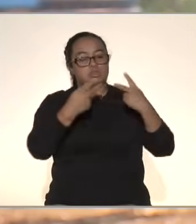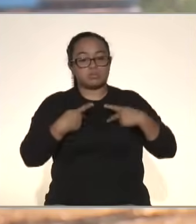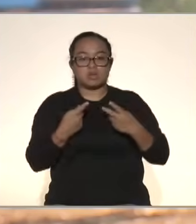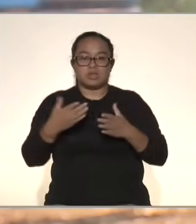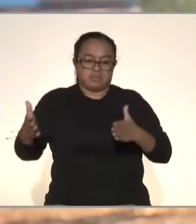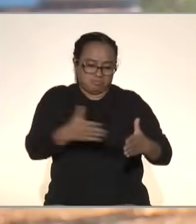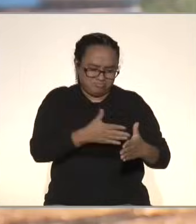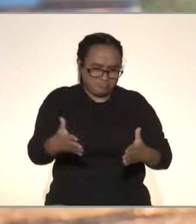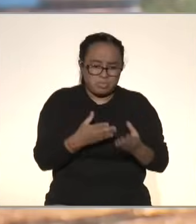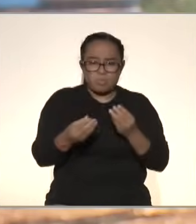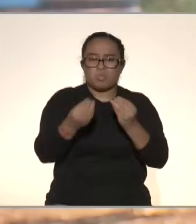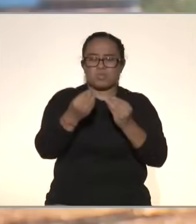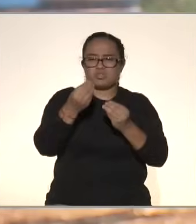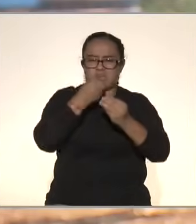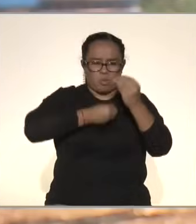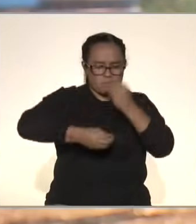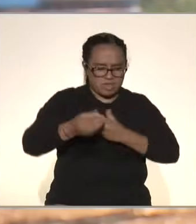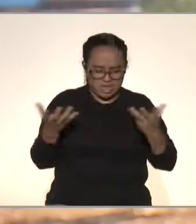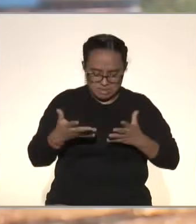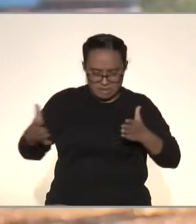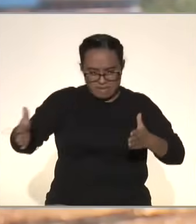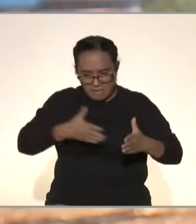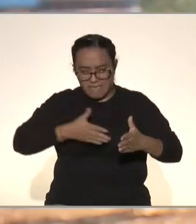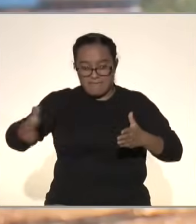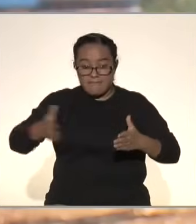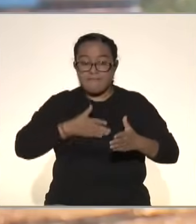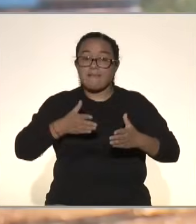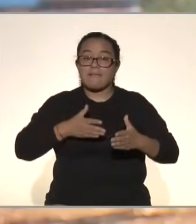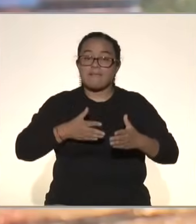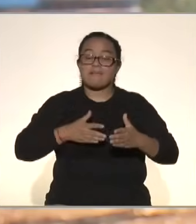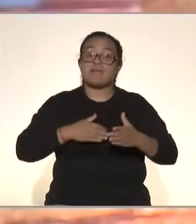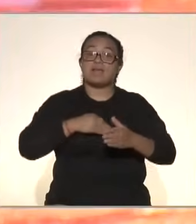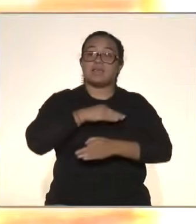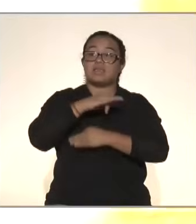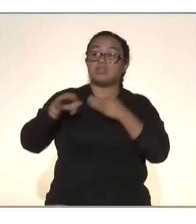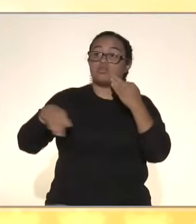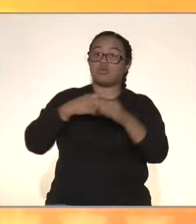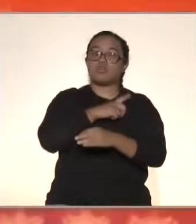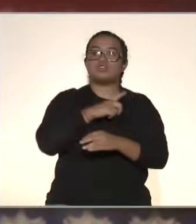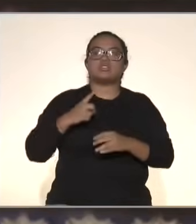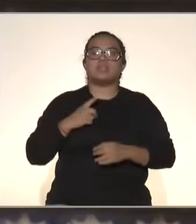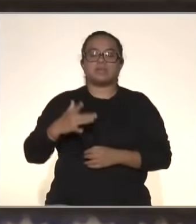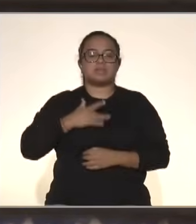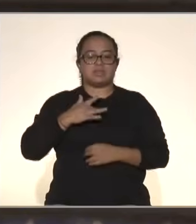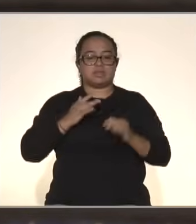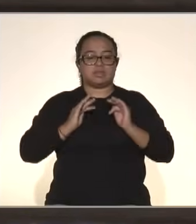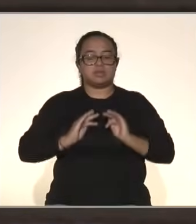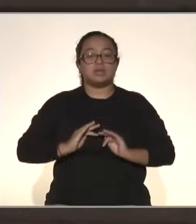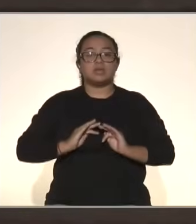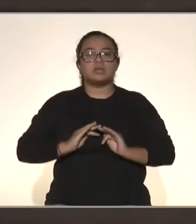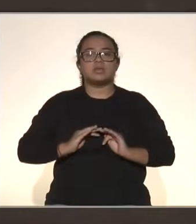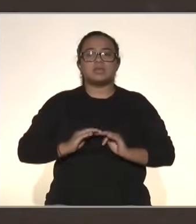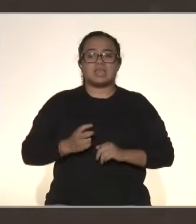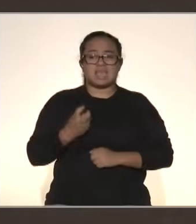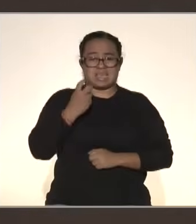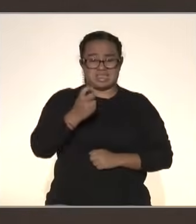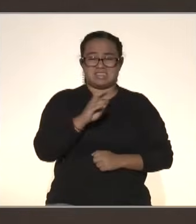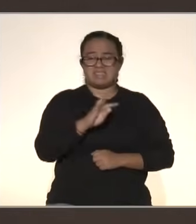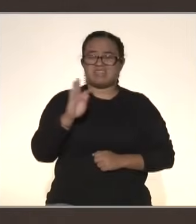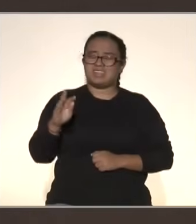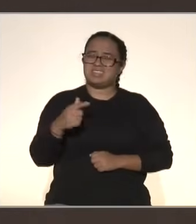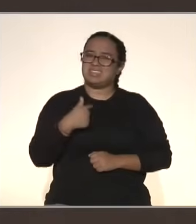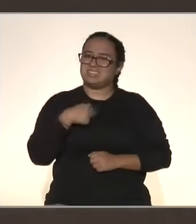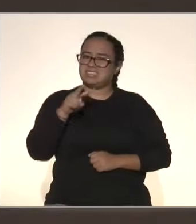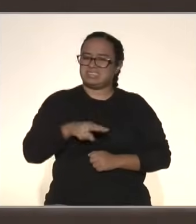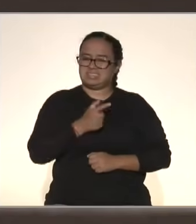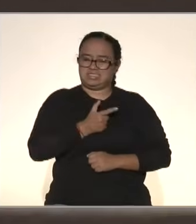mucha comida, mucha cena, y como que todos teníamos que mantener la compostura. Dejé de sentir gusto por estas